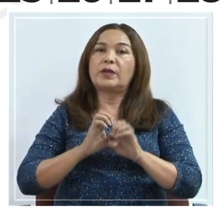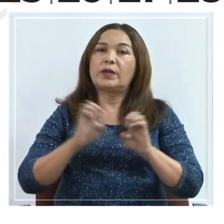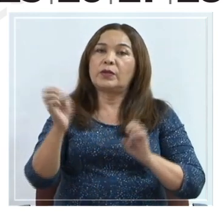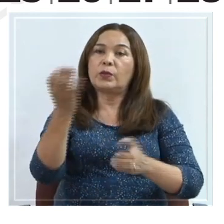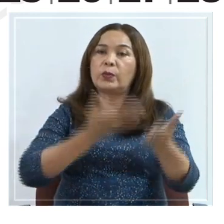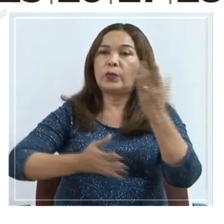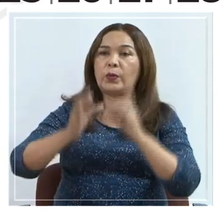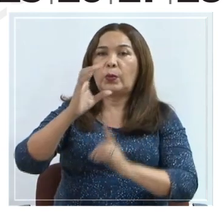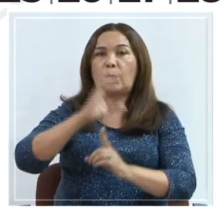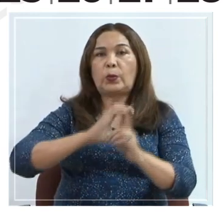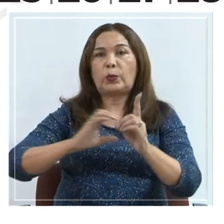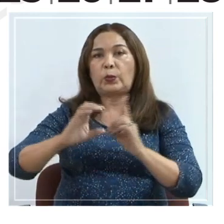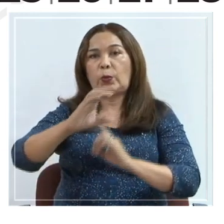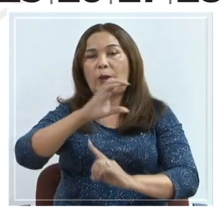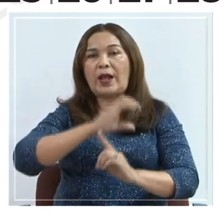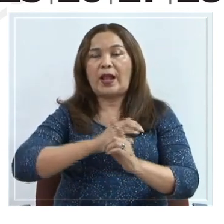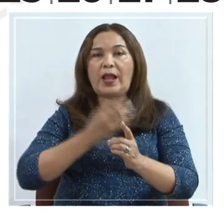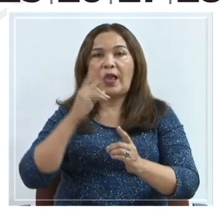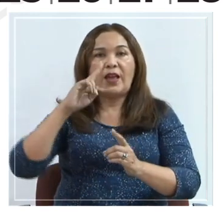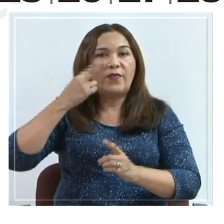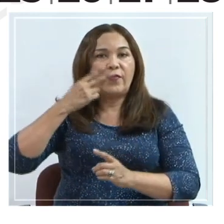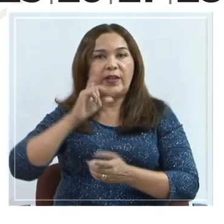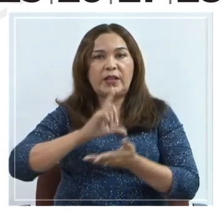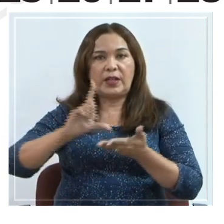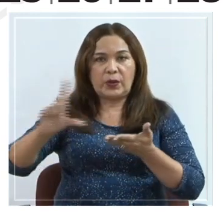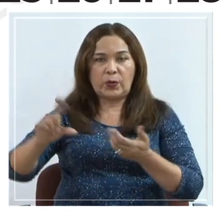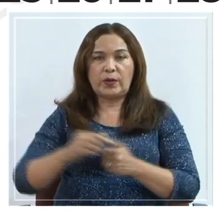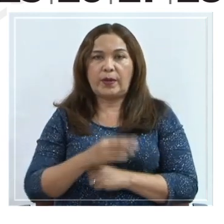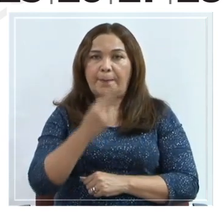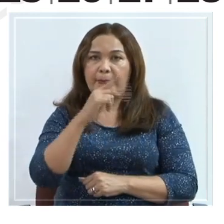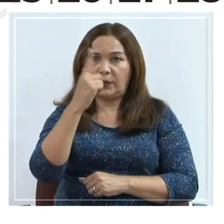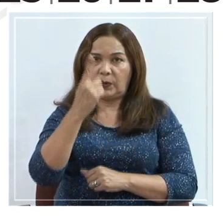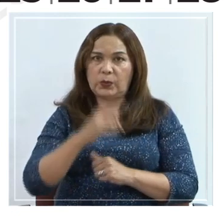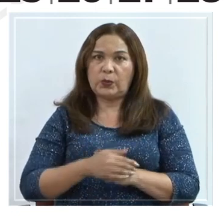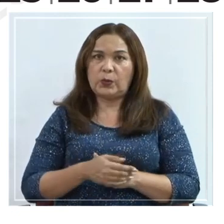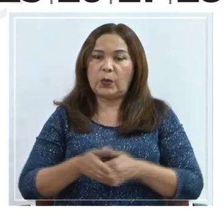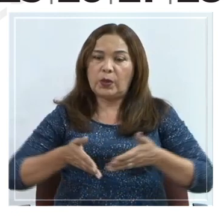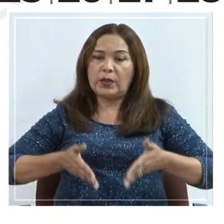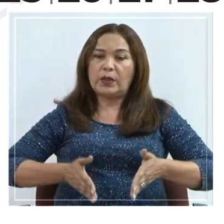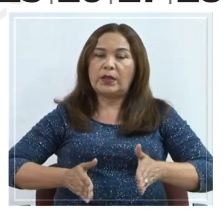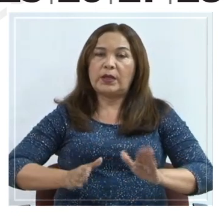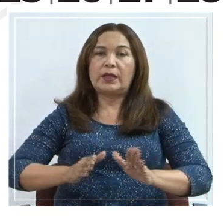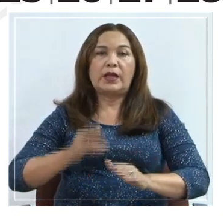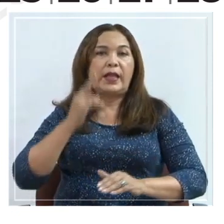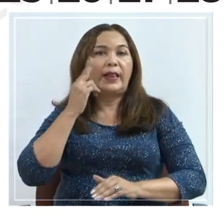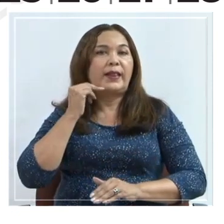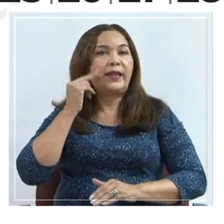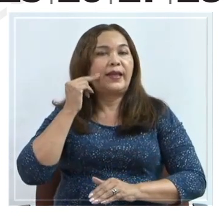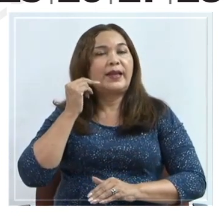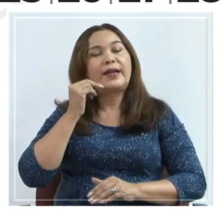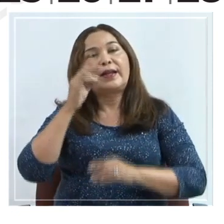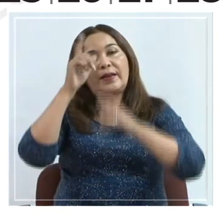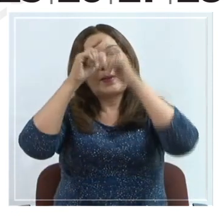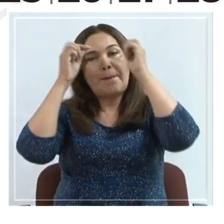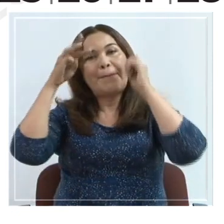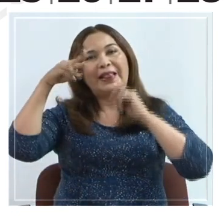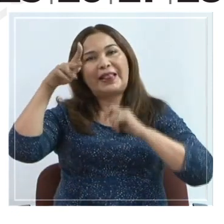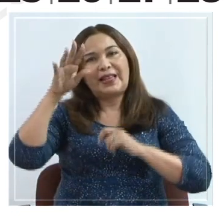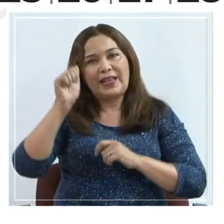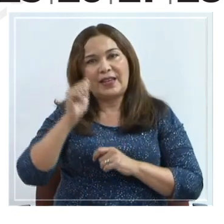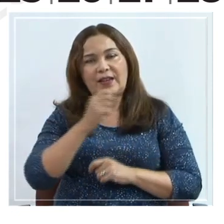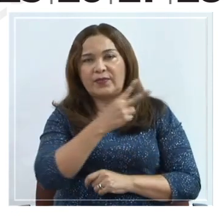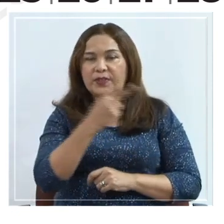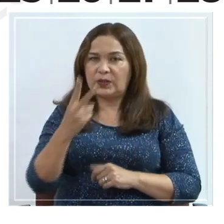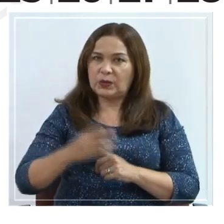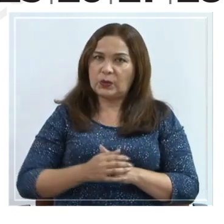intercultural bilingüe día 21 natalicio de la negra matea día